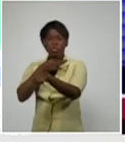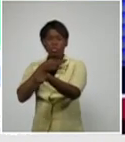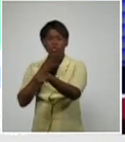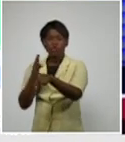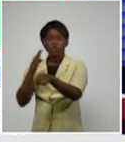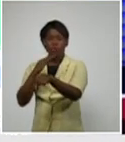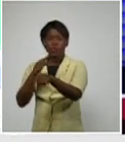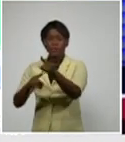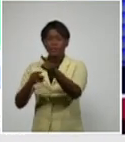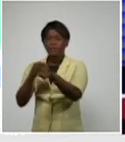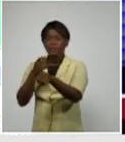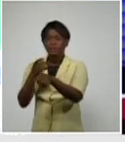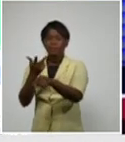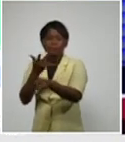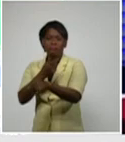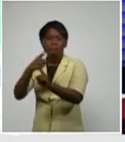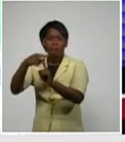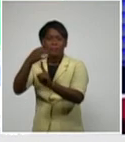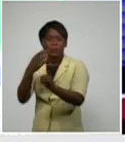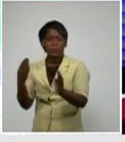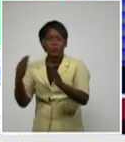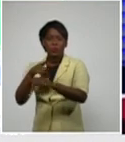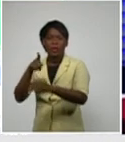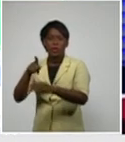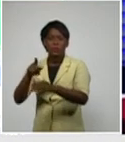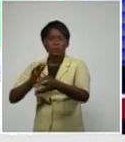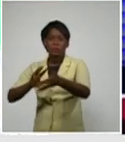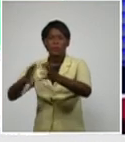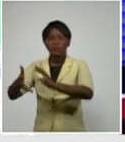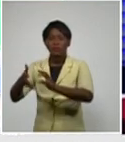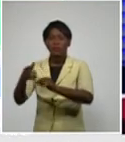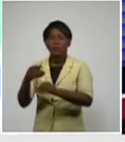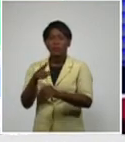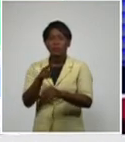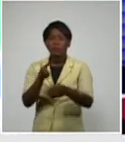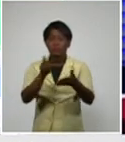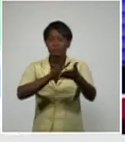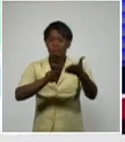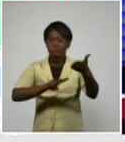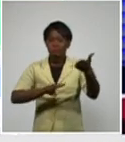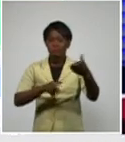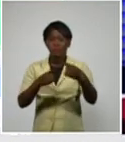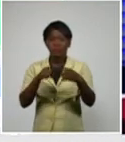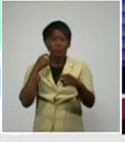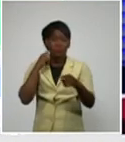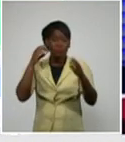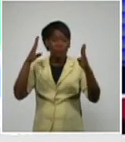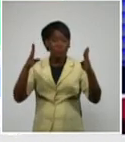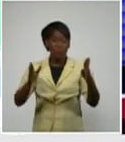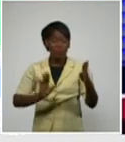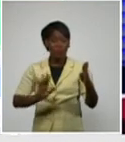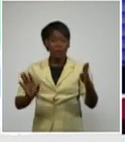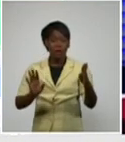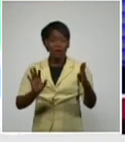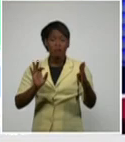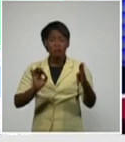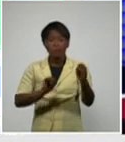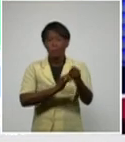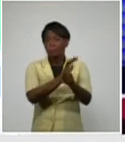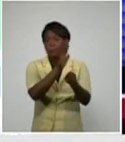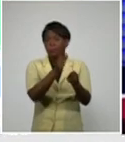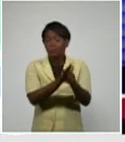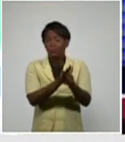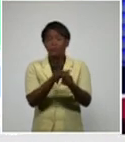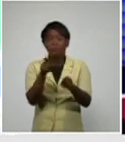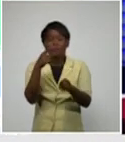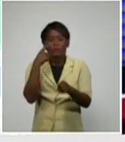Pero bueno, de todas formas, lo que ha constituido más de un año de transmisión de la pandemia realmente es